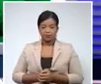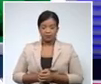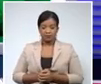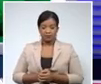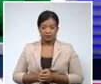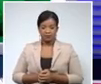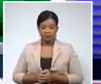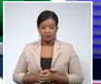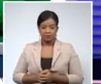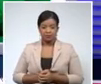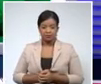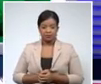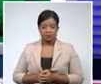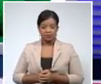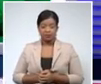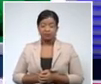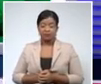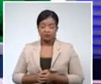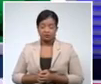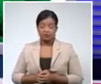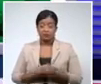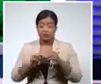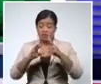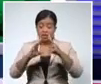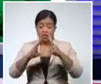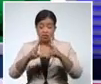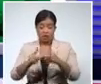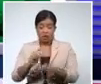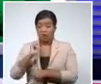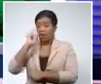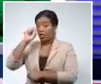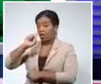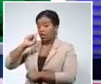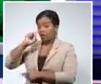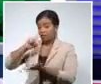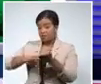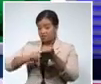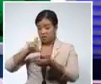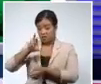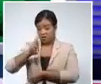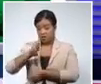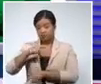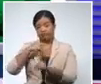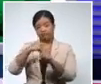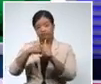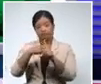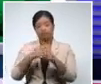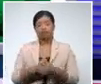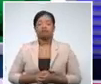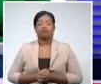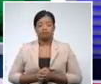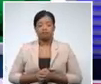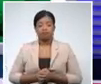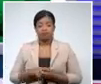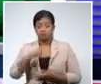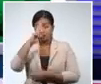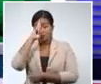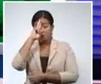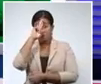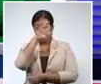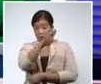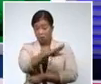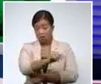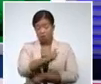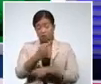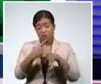y resultó el PCR positivo. Se ingresó, pero lamentablemente